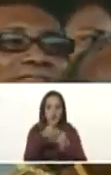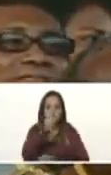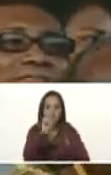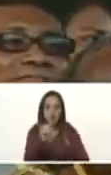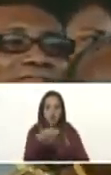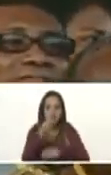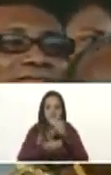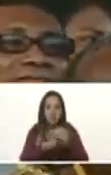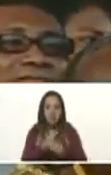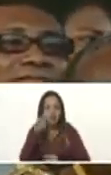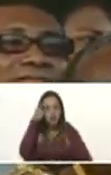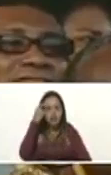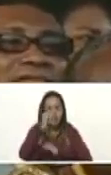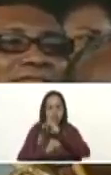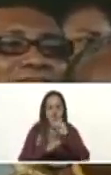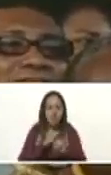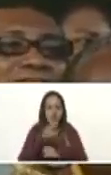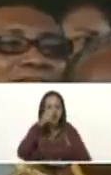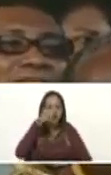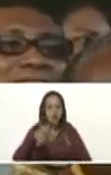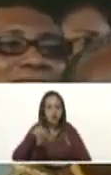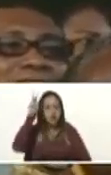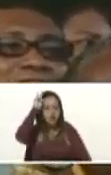marco del Día Internacional de los Pueblos Indígenas.